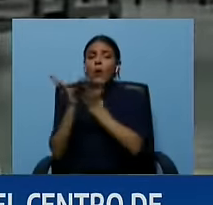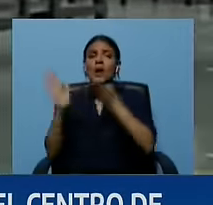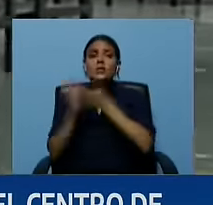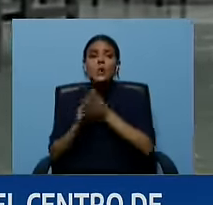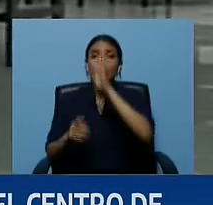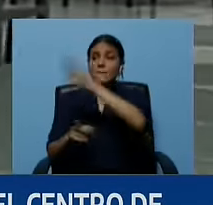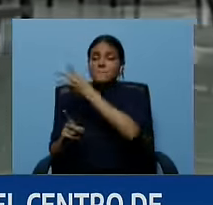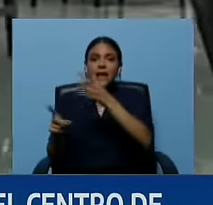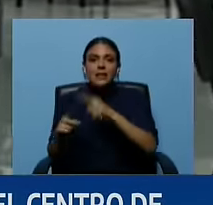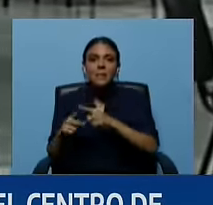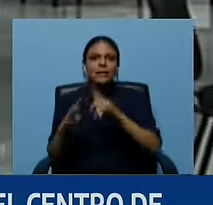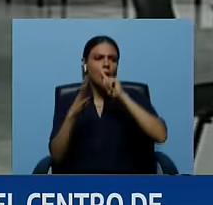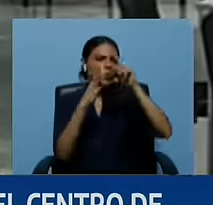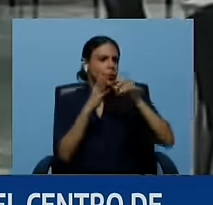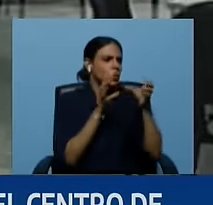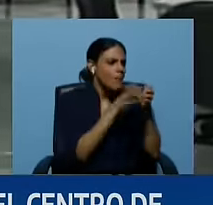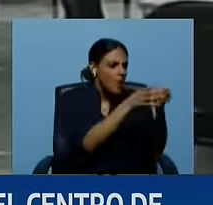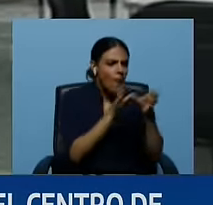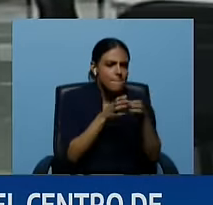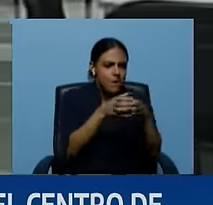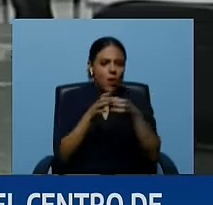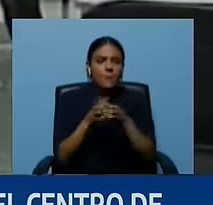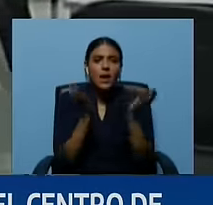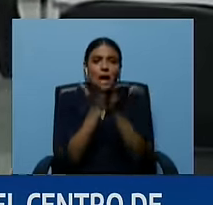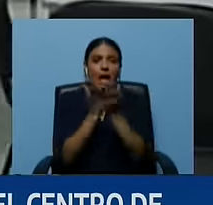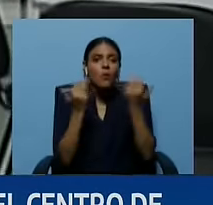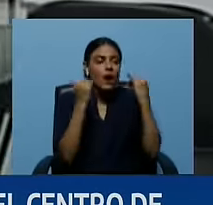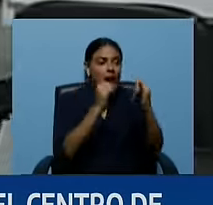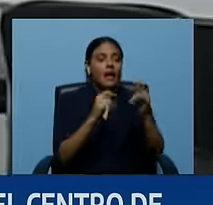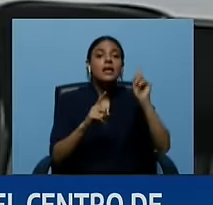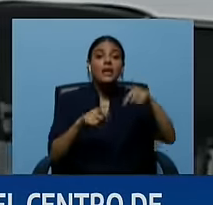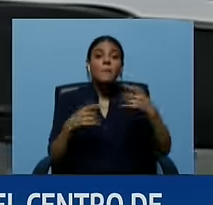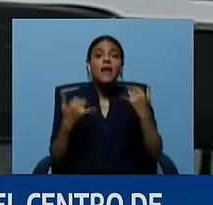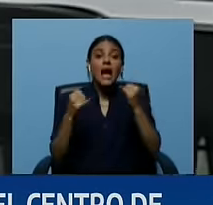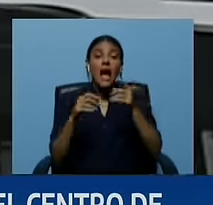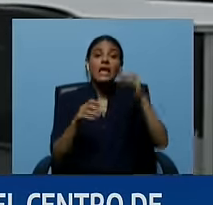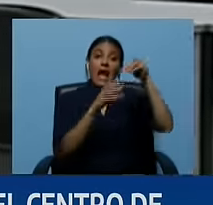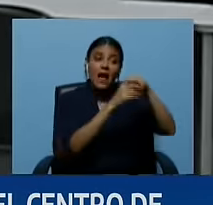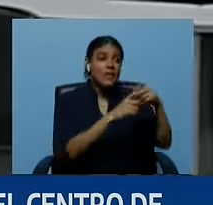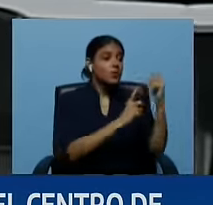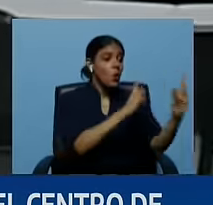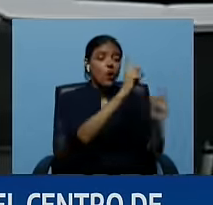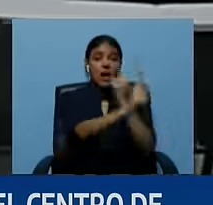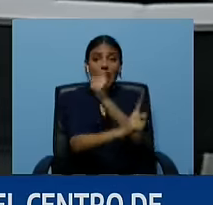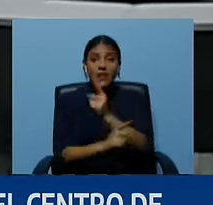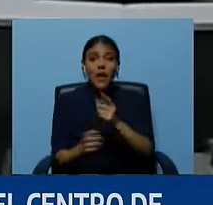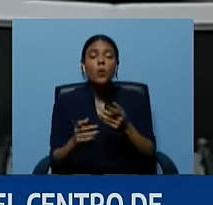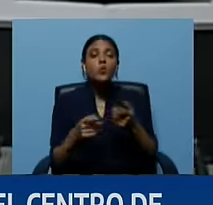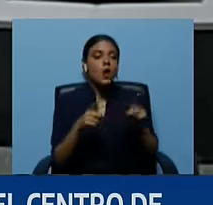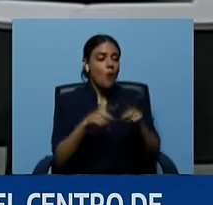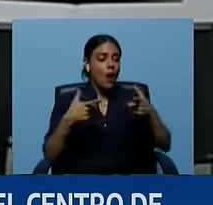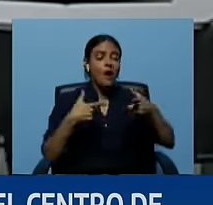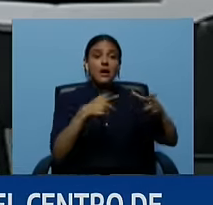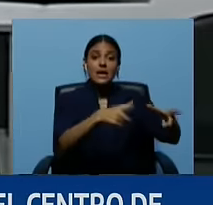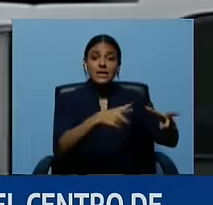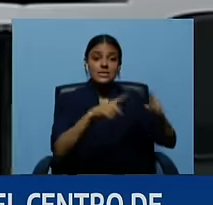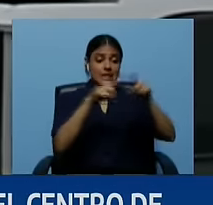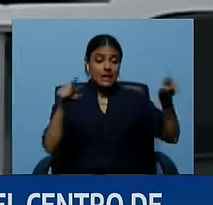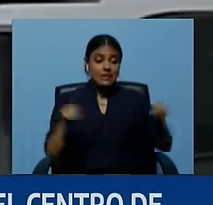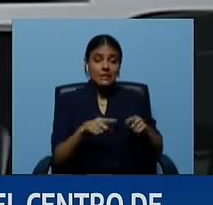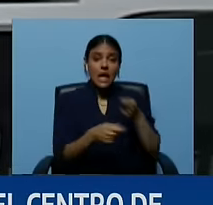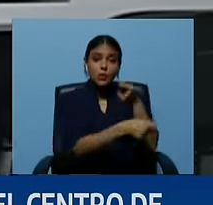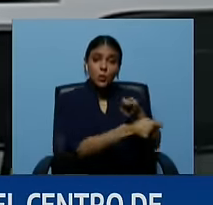de Química. Y en cada escuela, además de las licenciaturas típicas de sus departamentos, tenemos la licenciatura